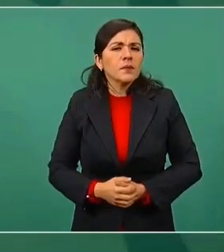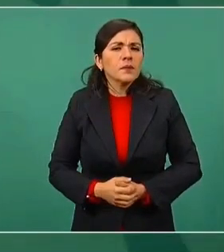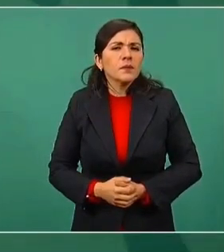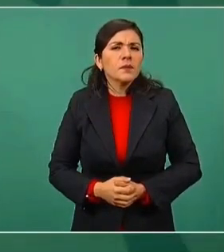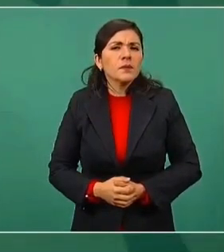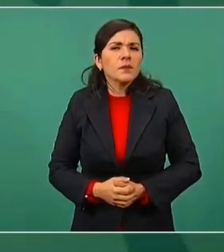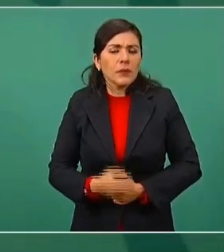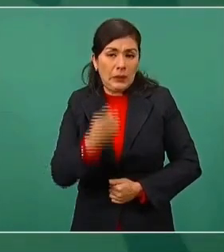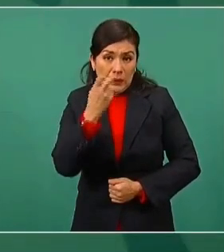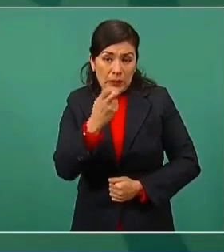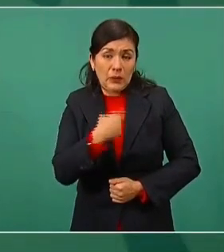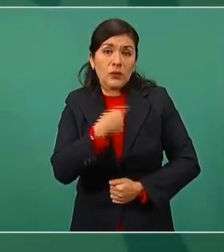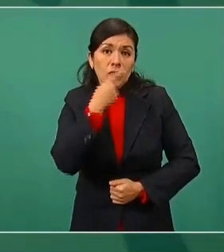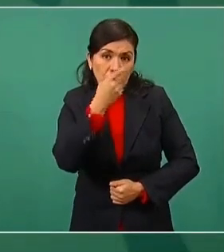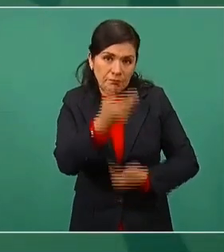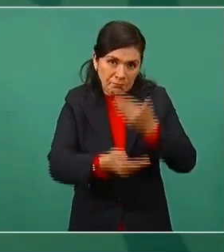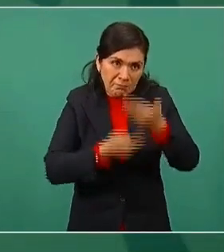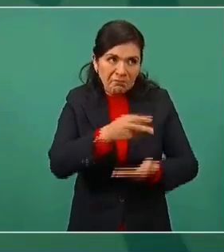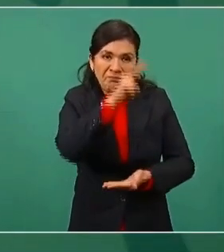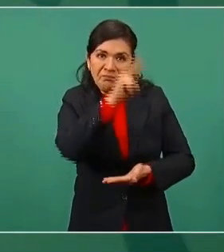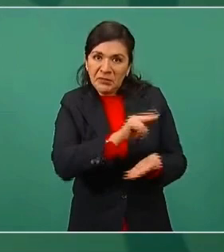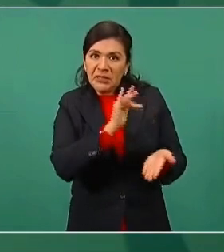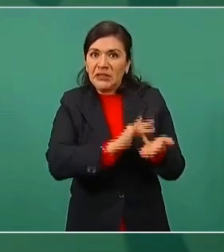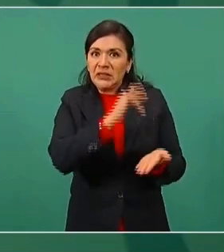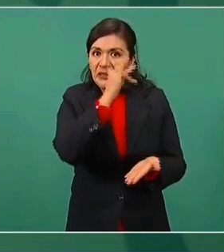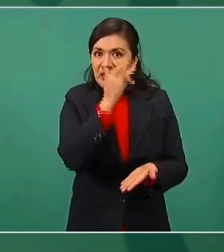mucho, ese